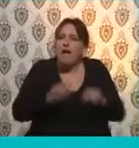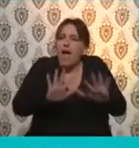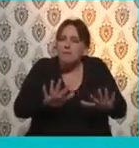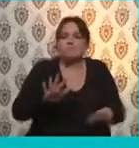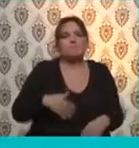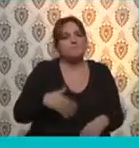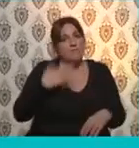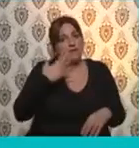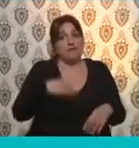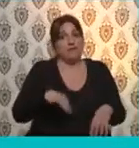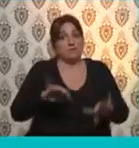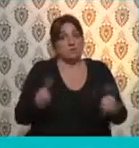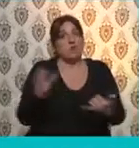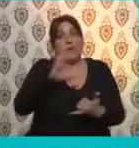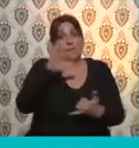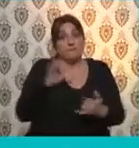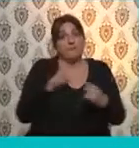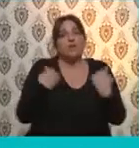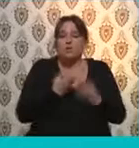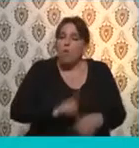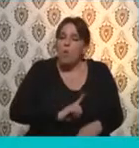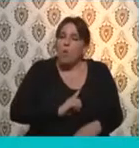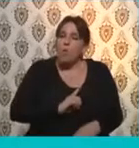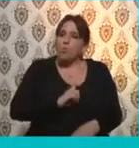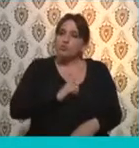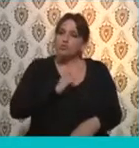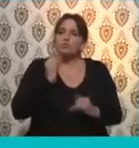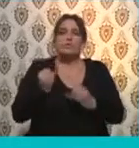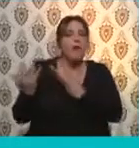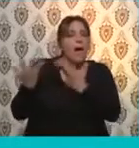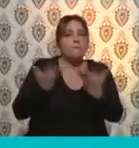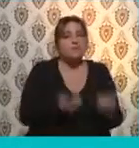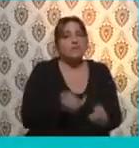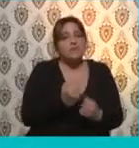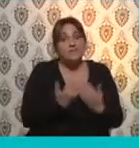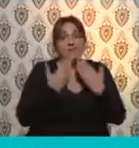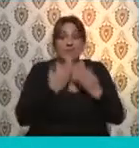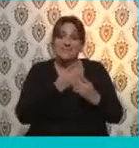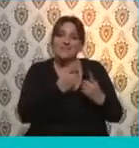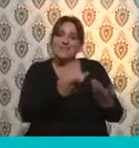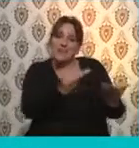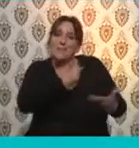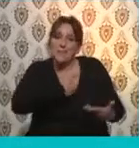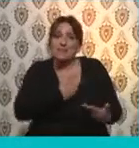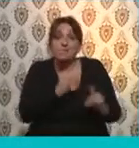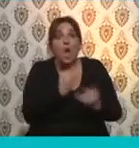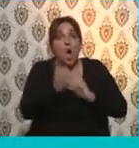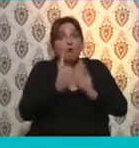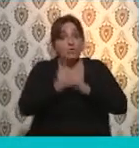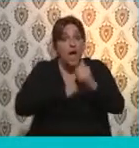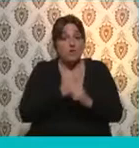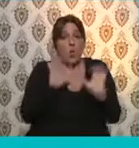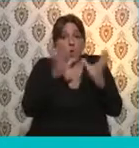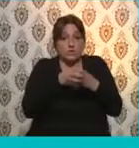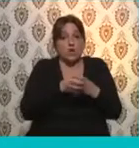que obviamente como empresa nos llena de orgullo poder apoyar, y le agradecemos a la comisión que nos permita apoyarlos. Hace ya 11 años que los venimos